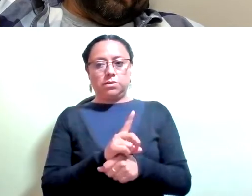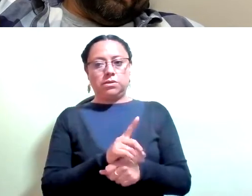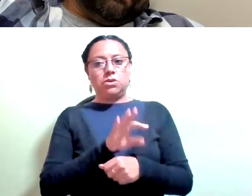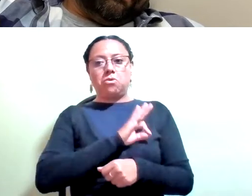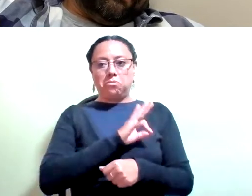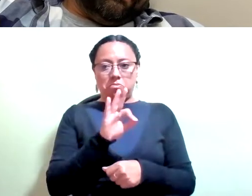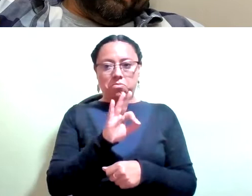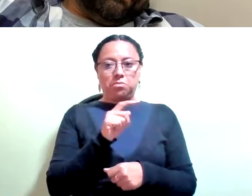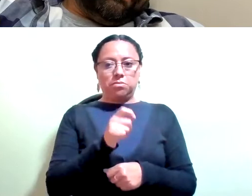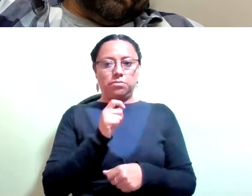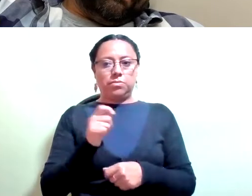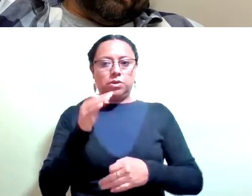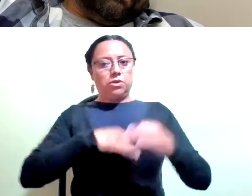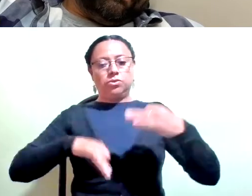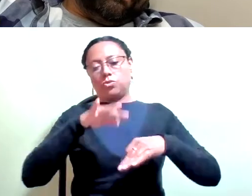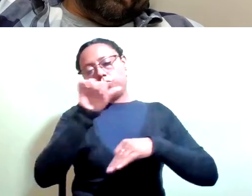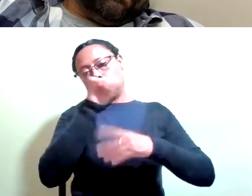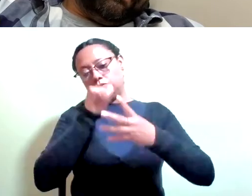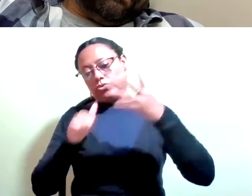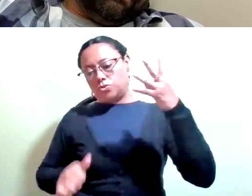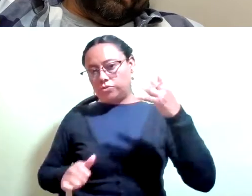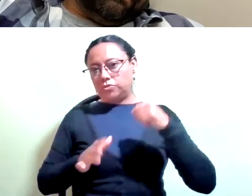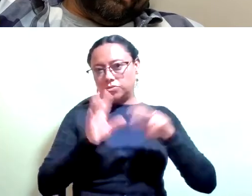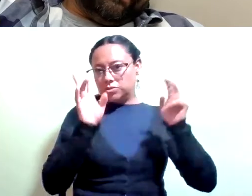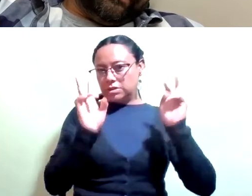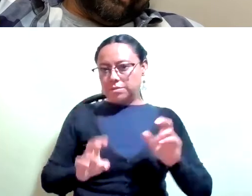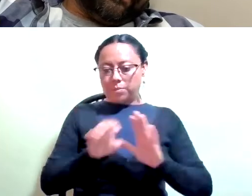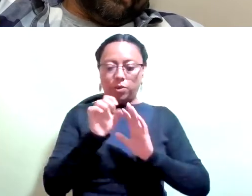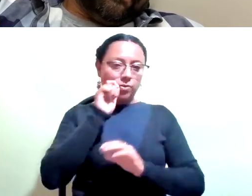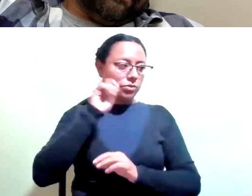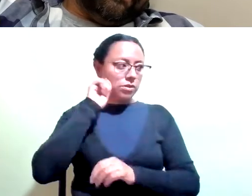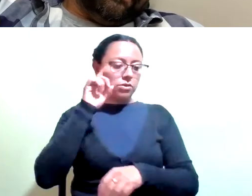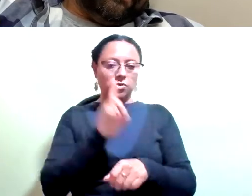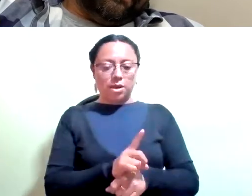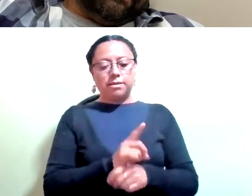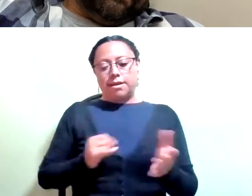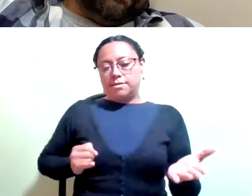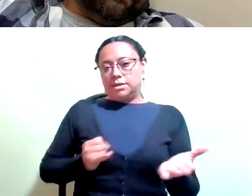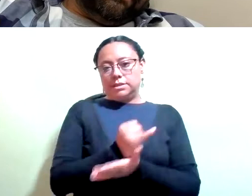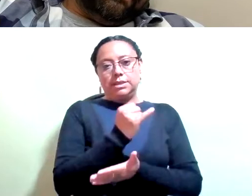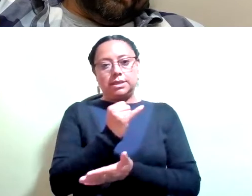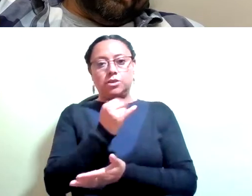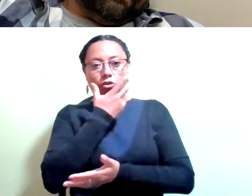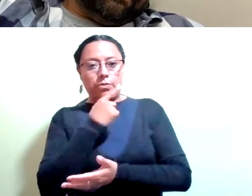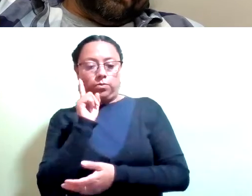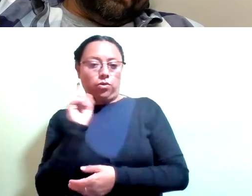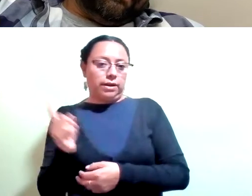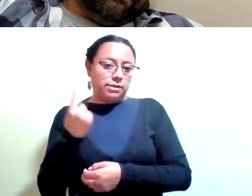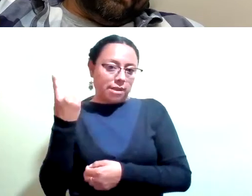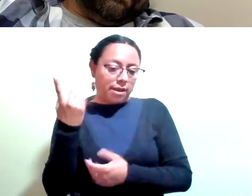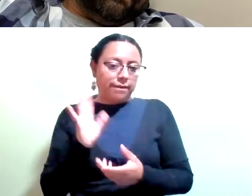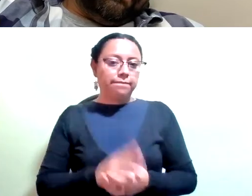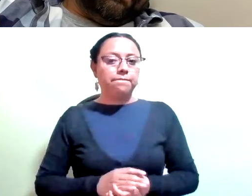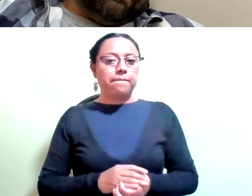implicar todos los demás aspectos, el de la sexualidad, el de la autodeterminación del género y demás. Entonces, por eso es que